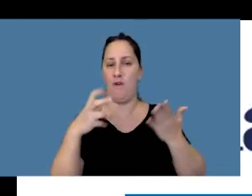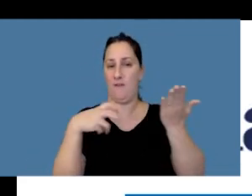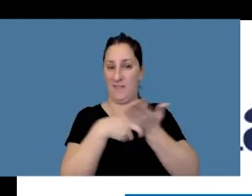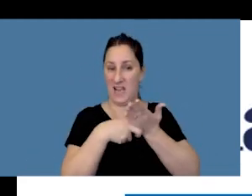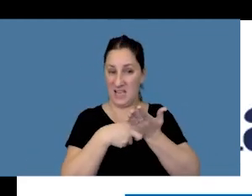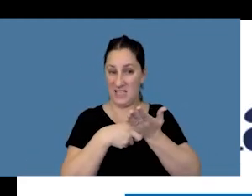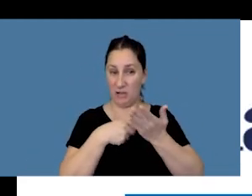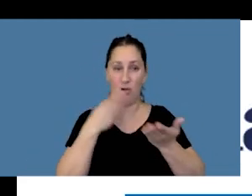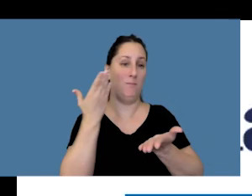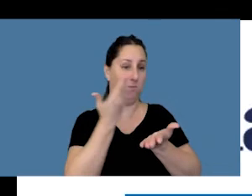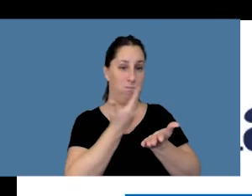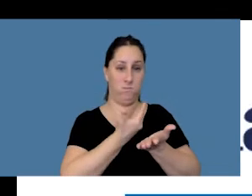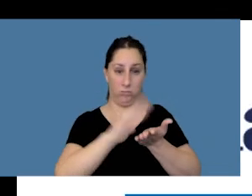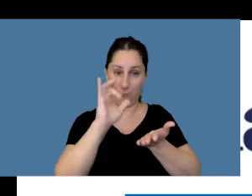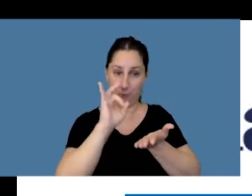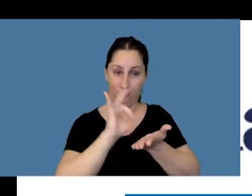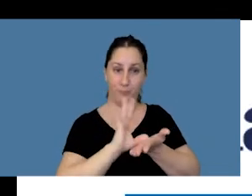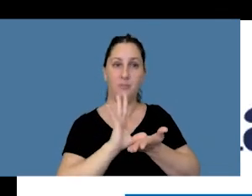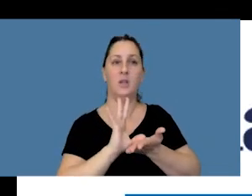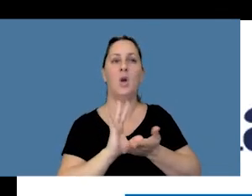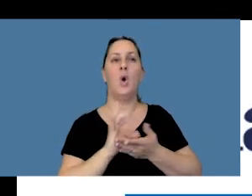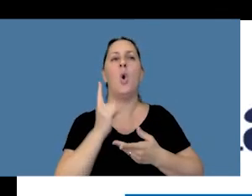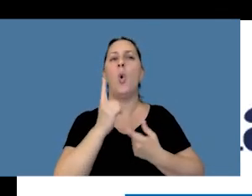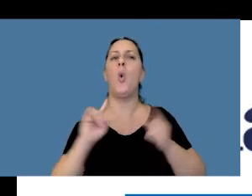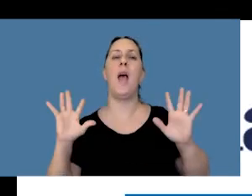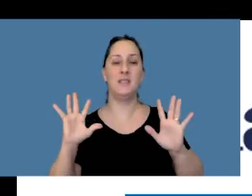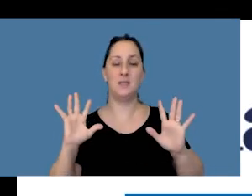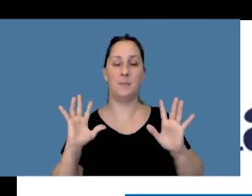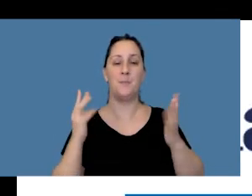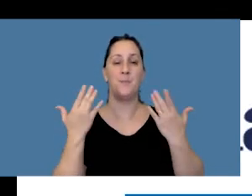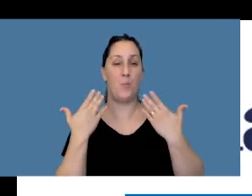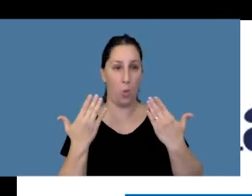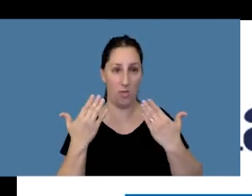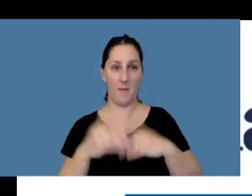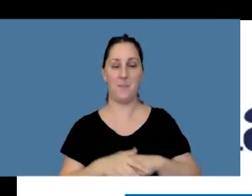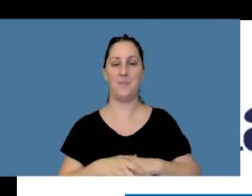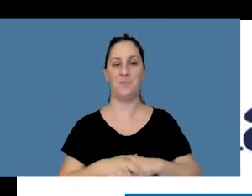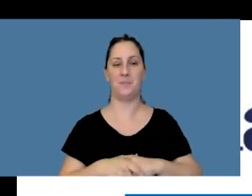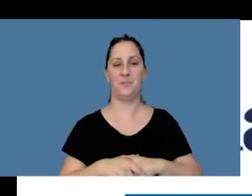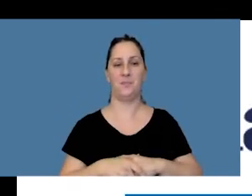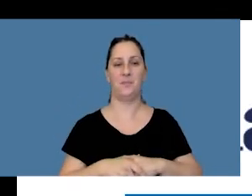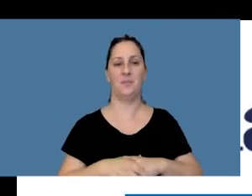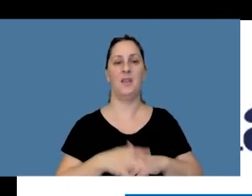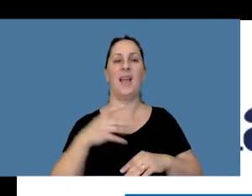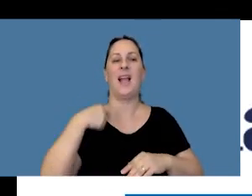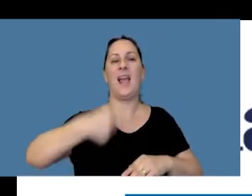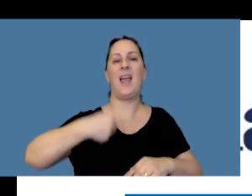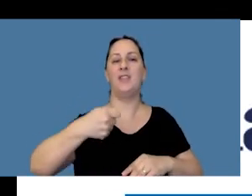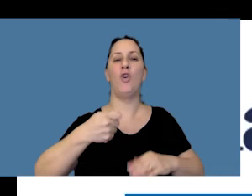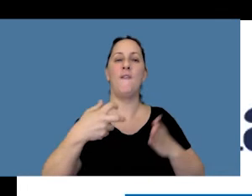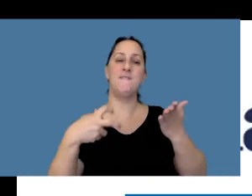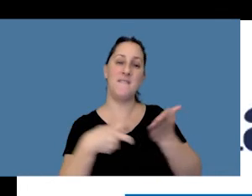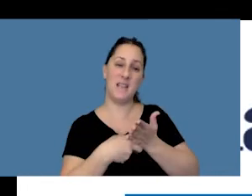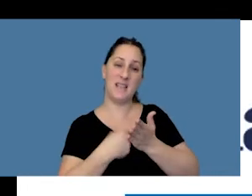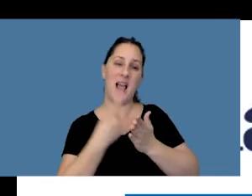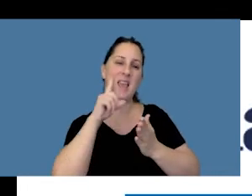fiscalización, van a poder por única vez, como les dije antes, acceder a un crédito fiscal en el IVA facturado